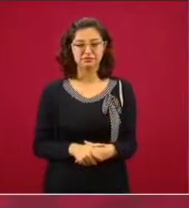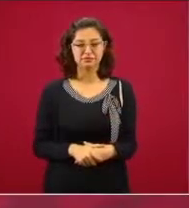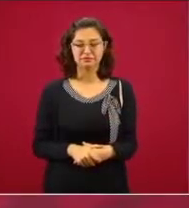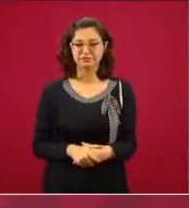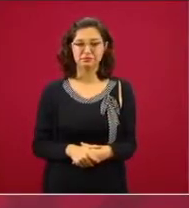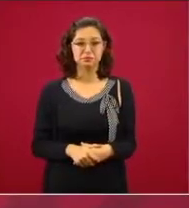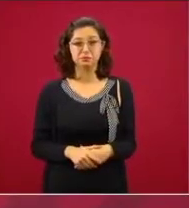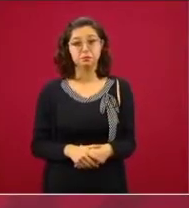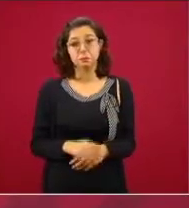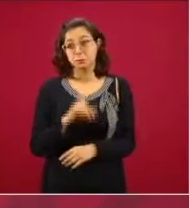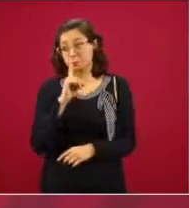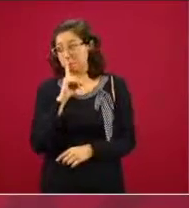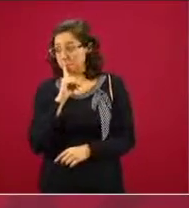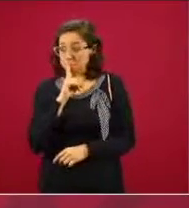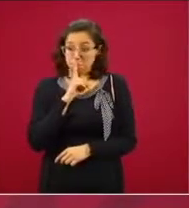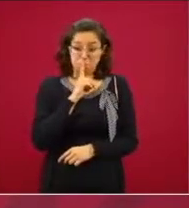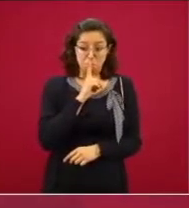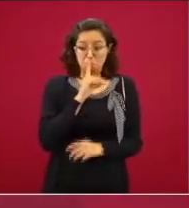De eso no se habla.